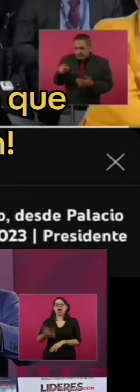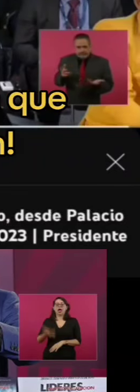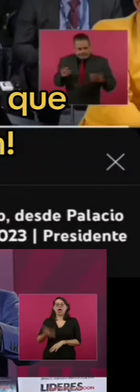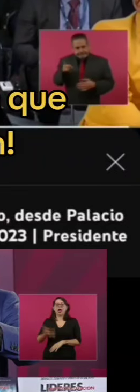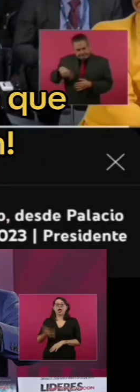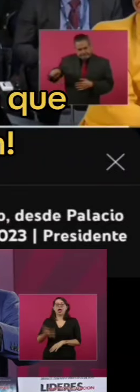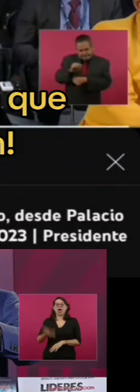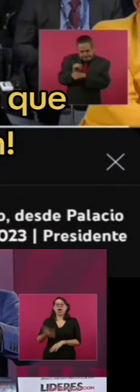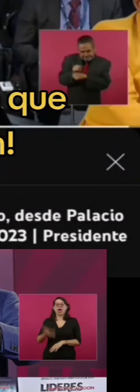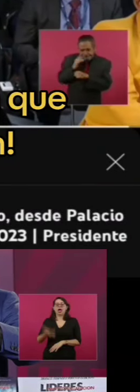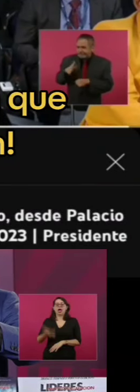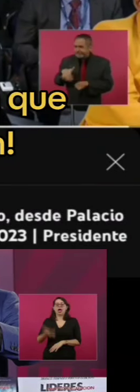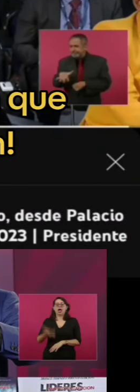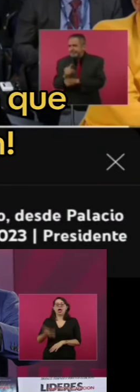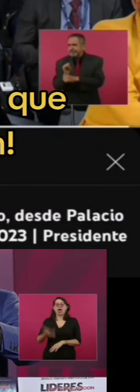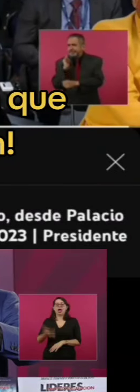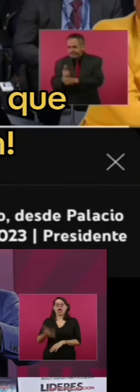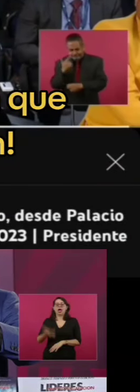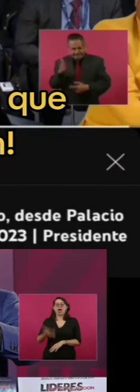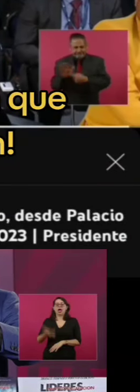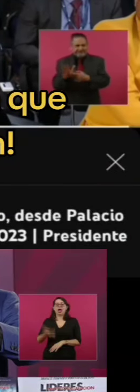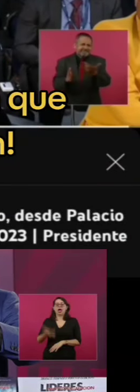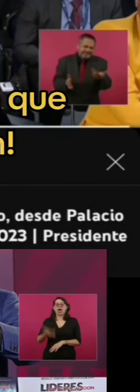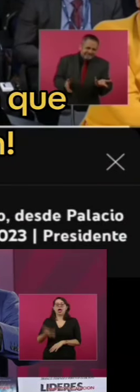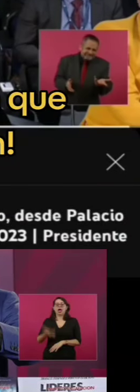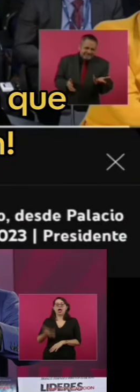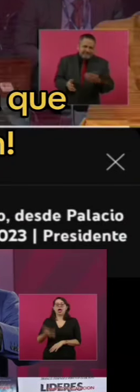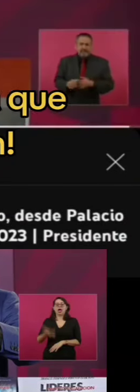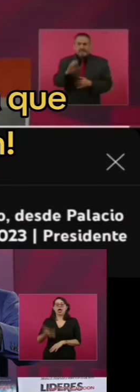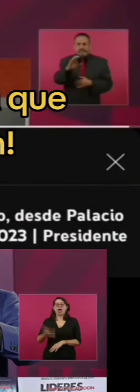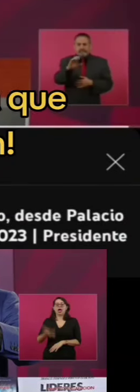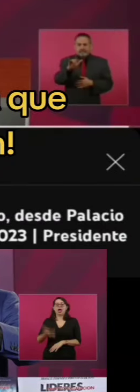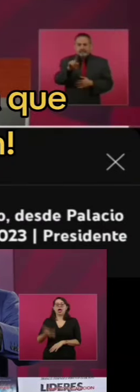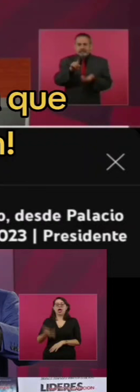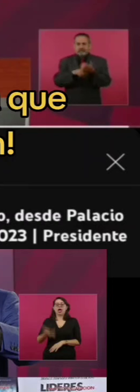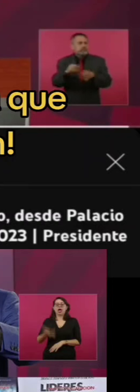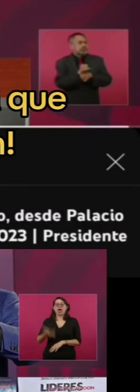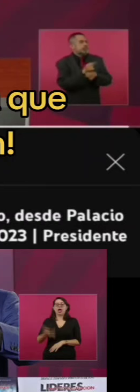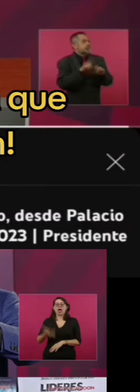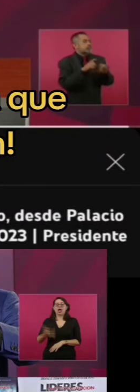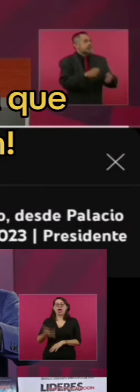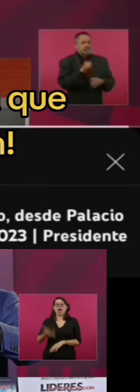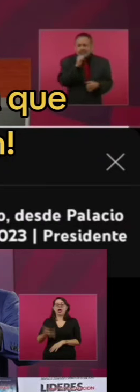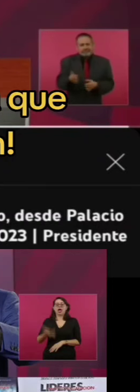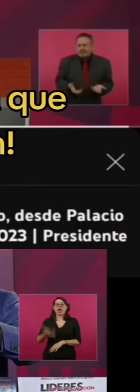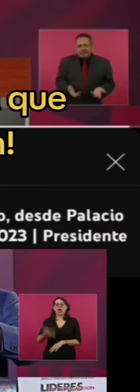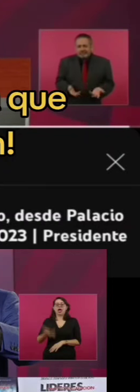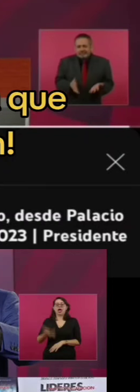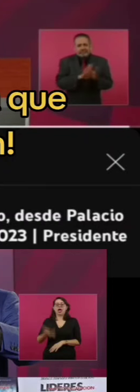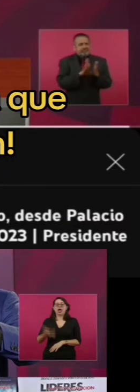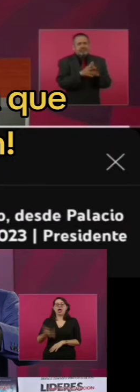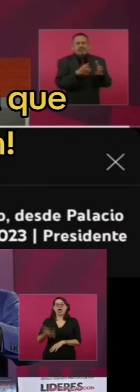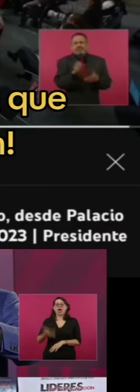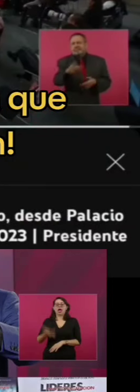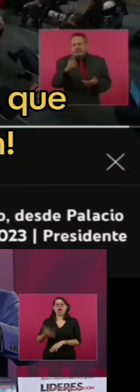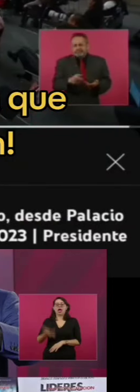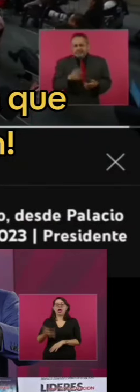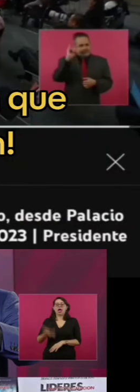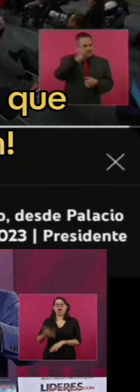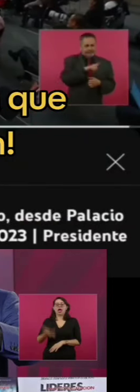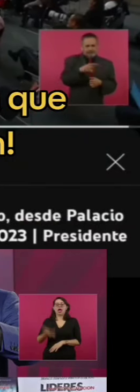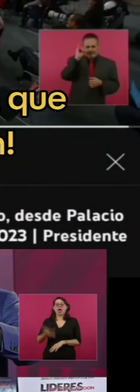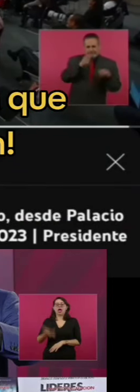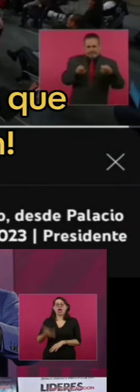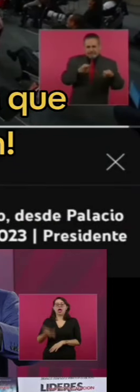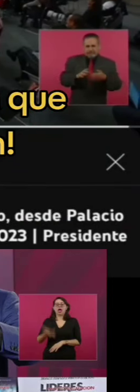ustedes búsquenle. O sea, a Claudio no le van a buscar ustedes, porque es el jefe de